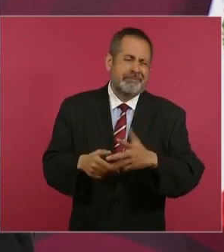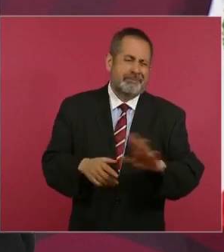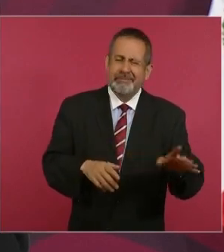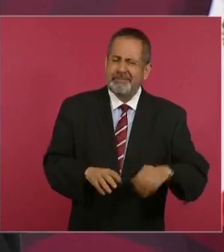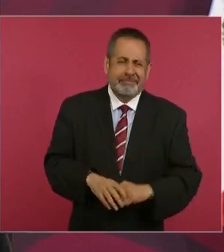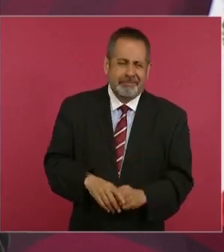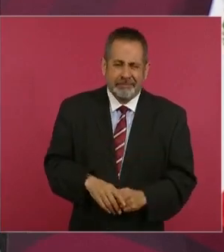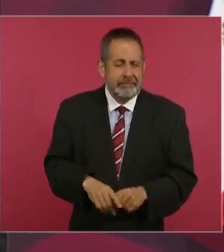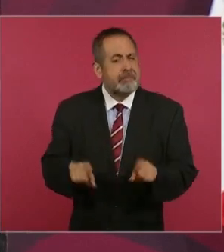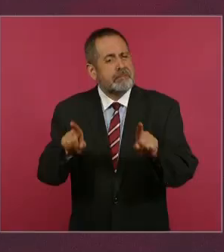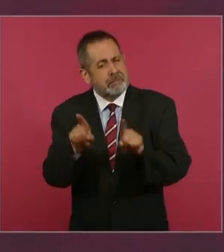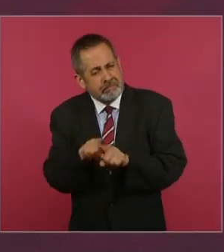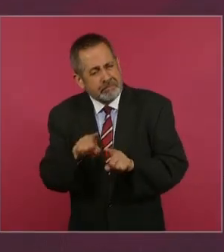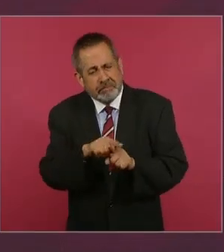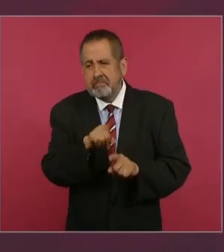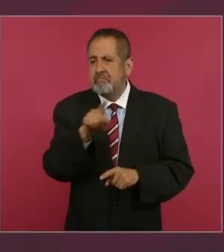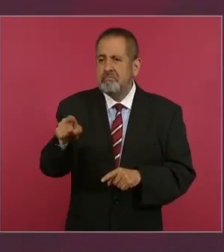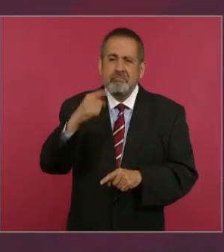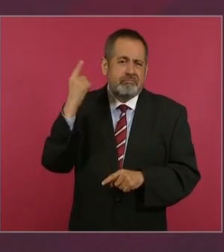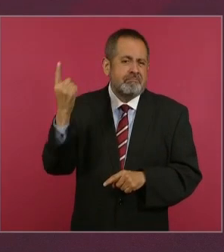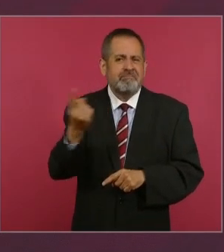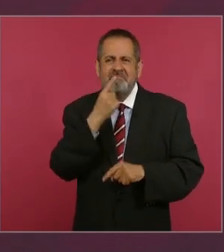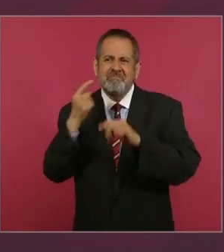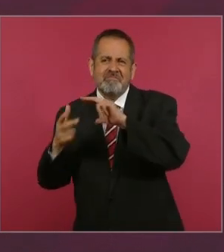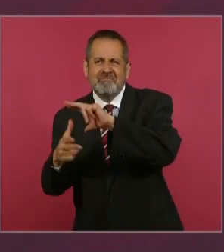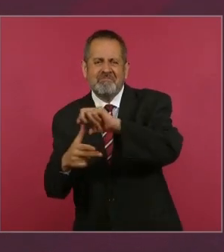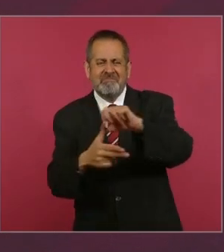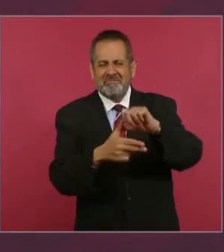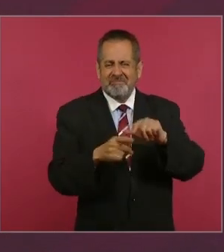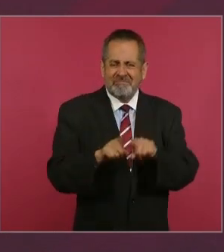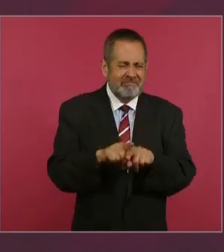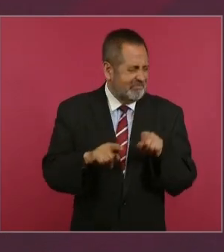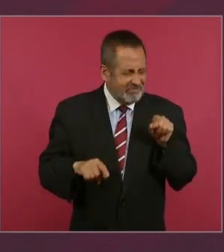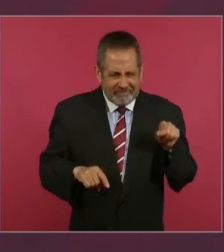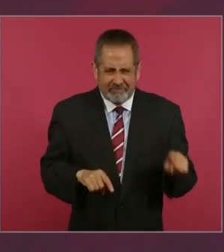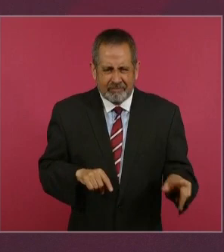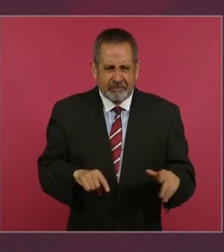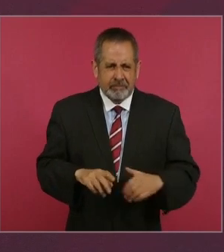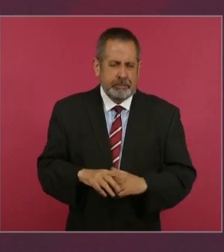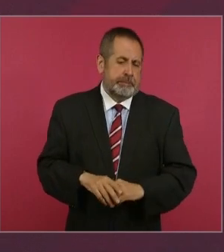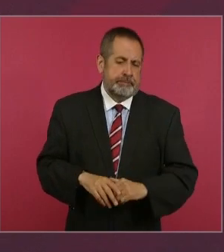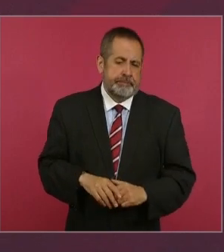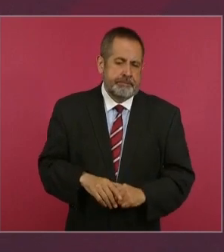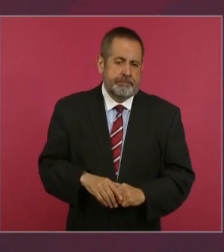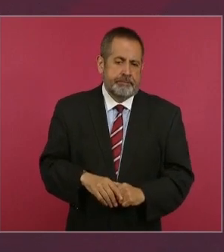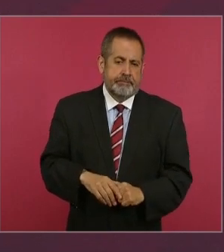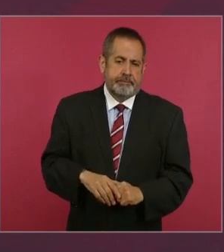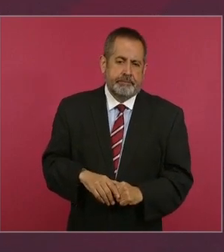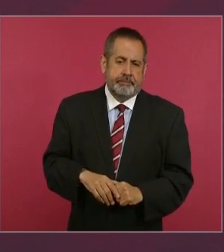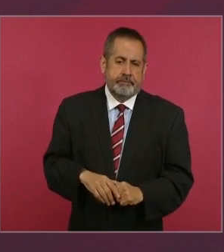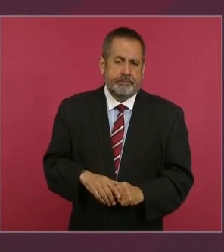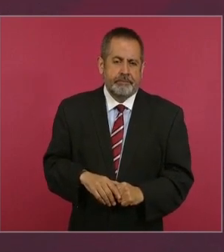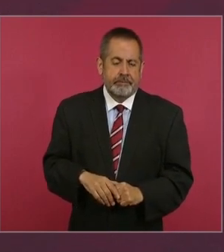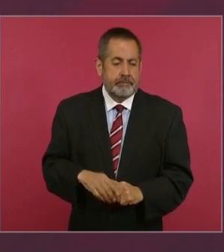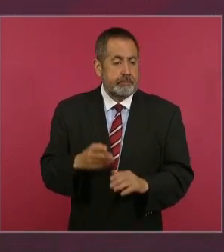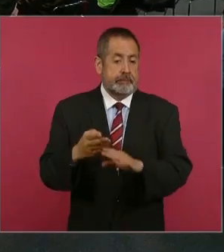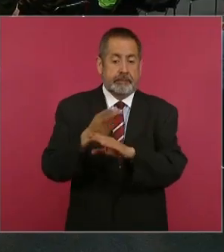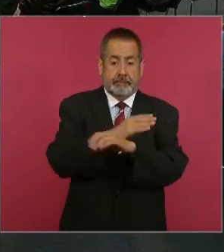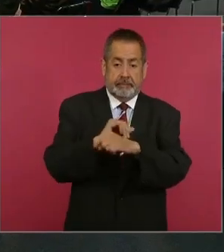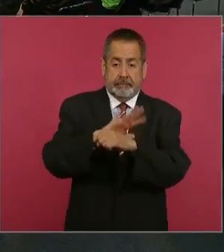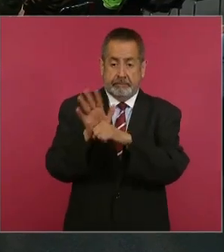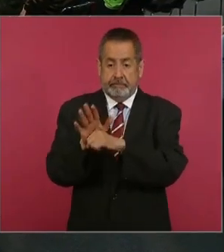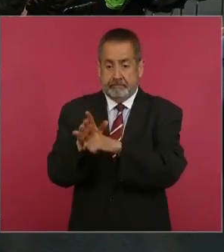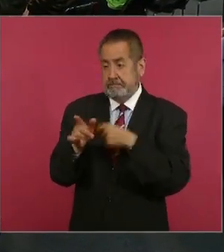lo de el huracán des antes lo de la